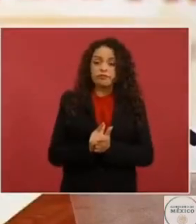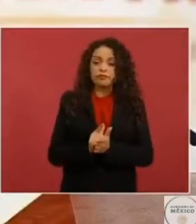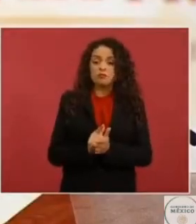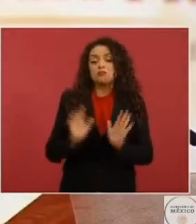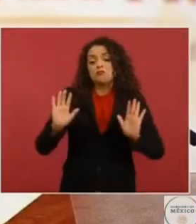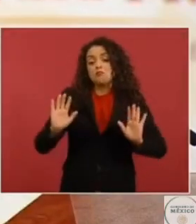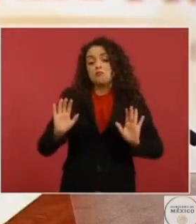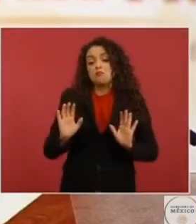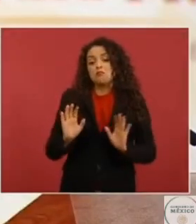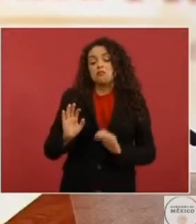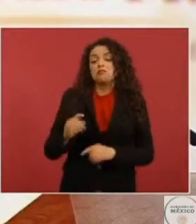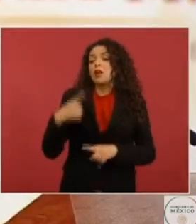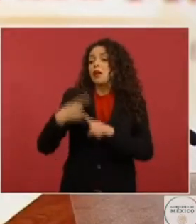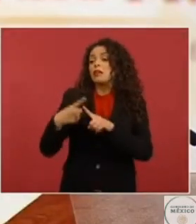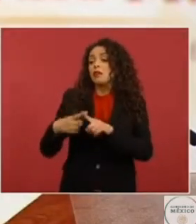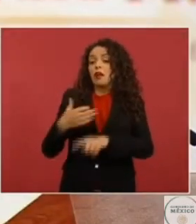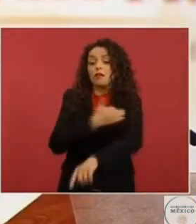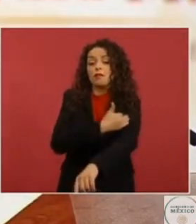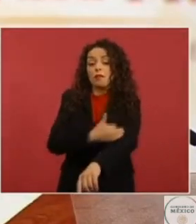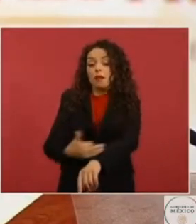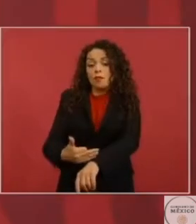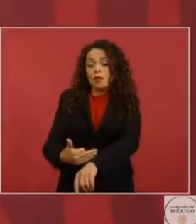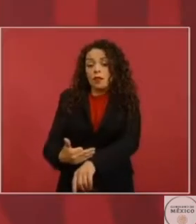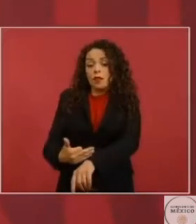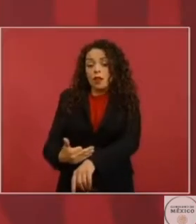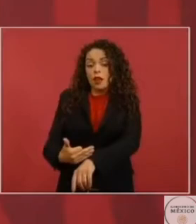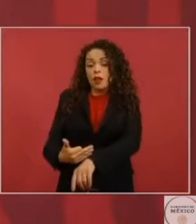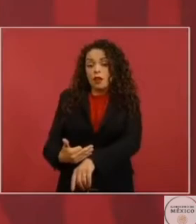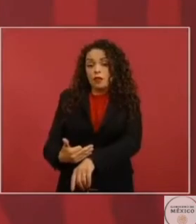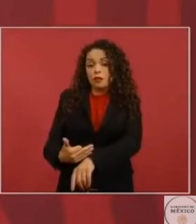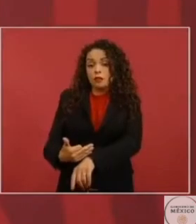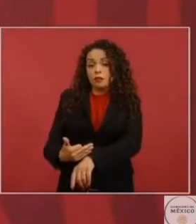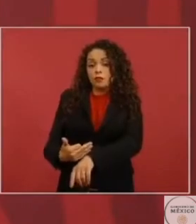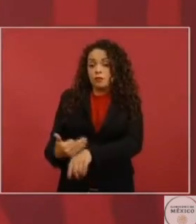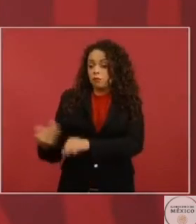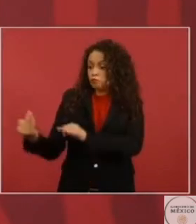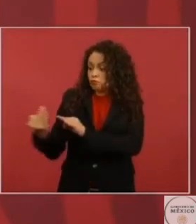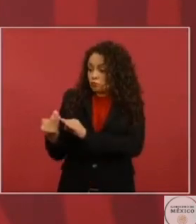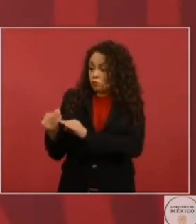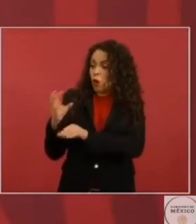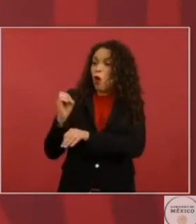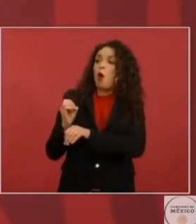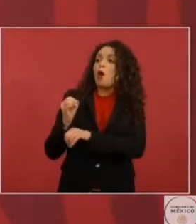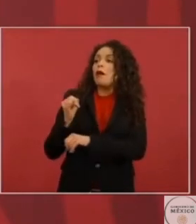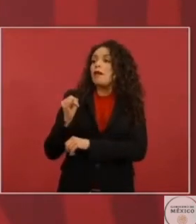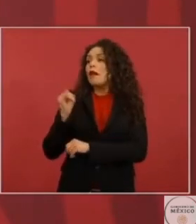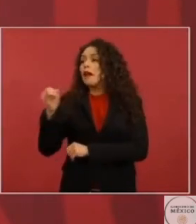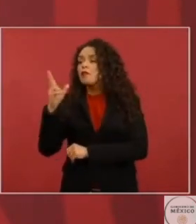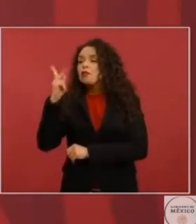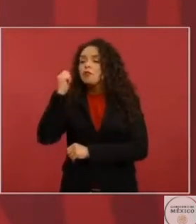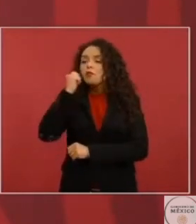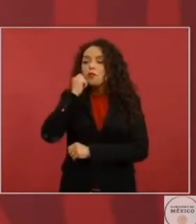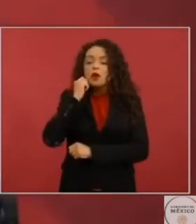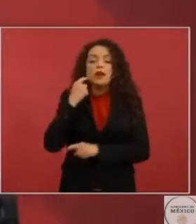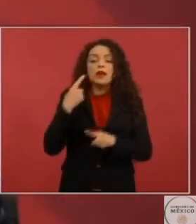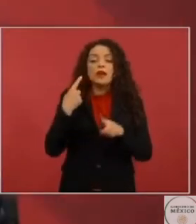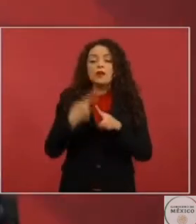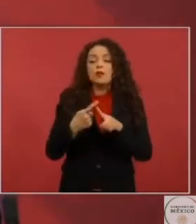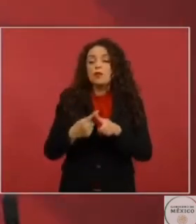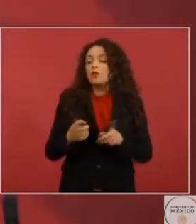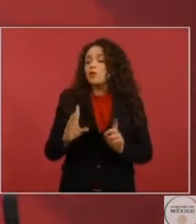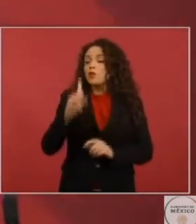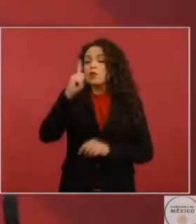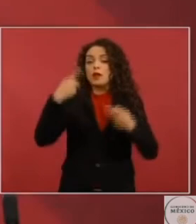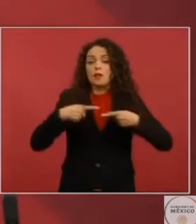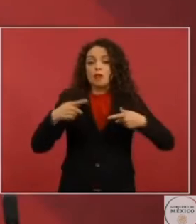familiar cercano, lejano, cualquier ciudadano que comete un delito tiene que ser